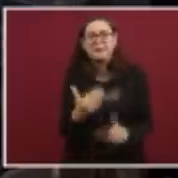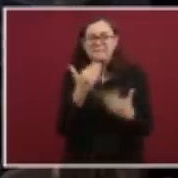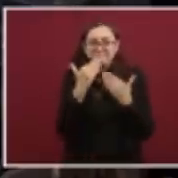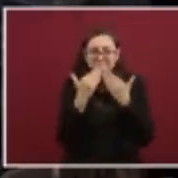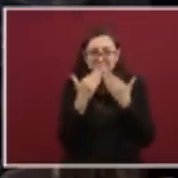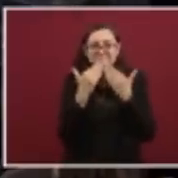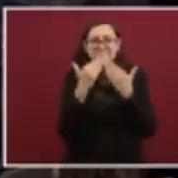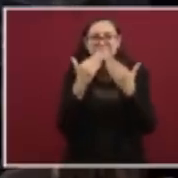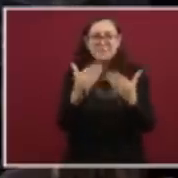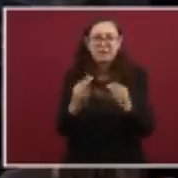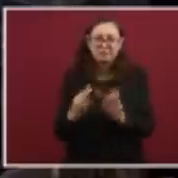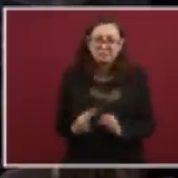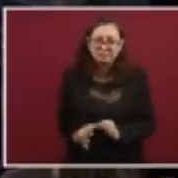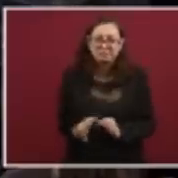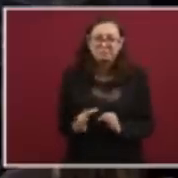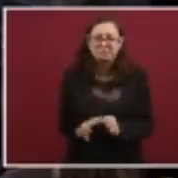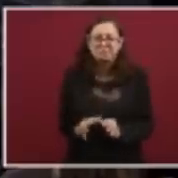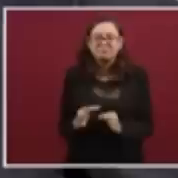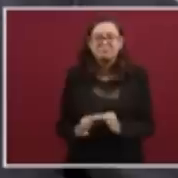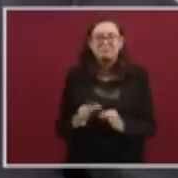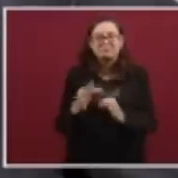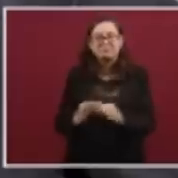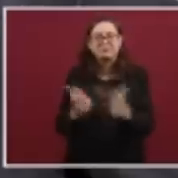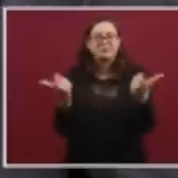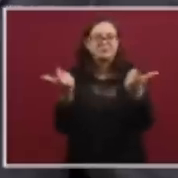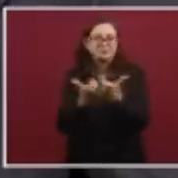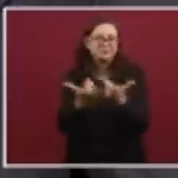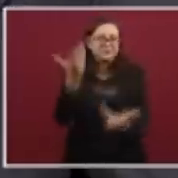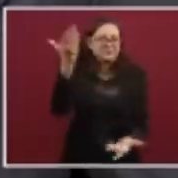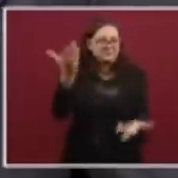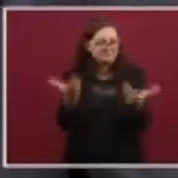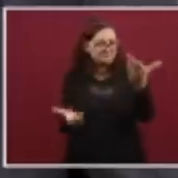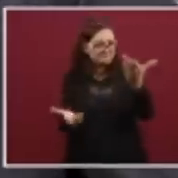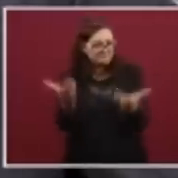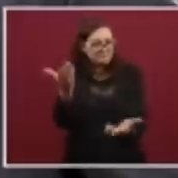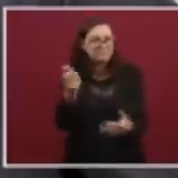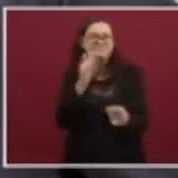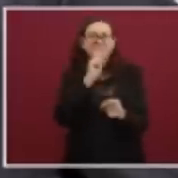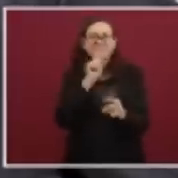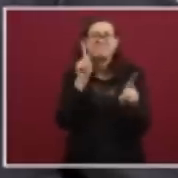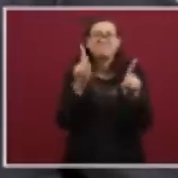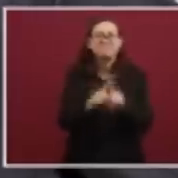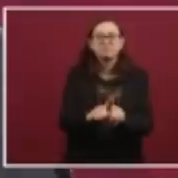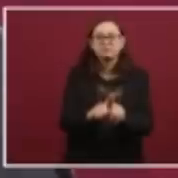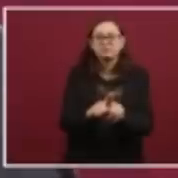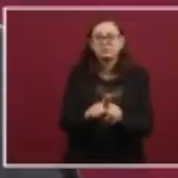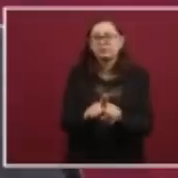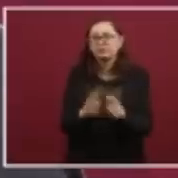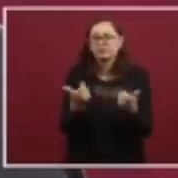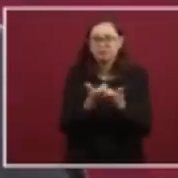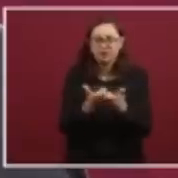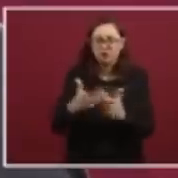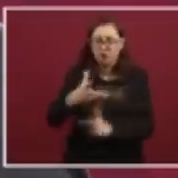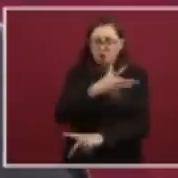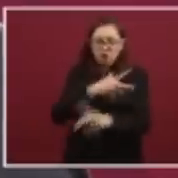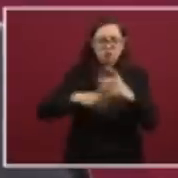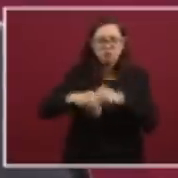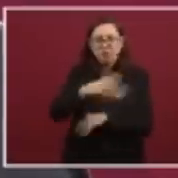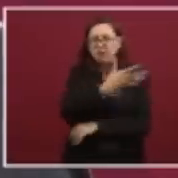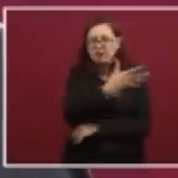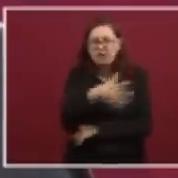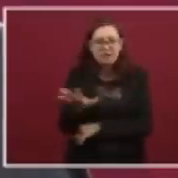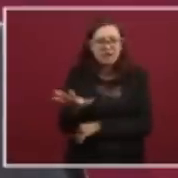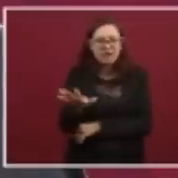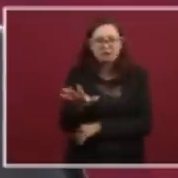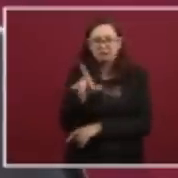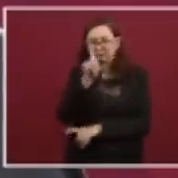En variables macroeconómicas hay equilibrios y lo mismo en la economía y de manera